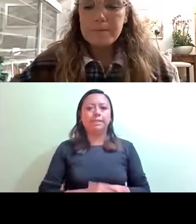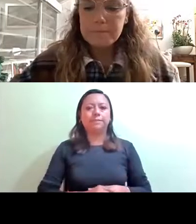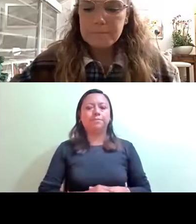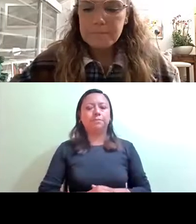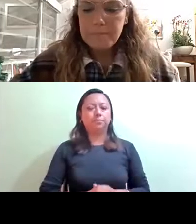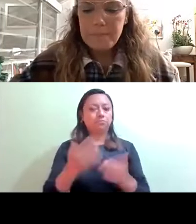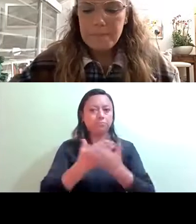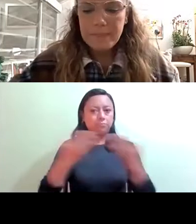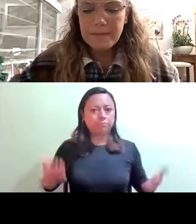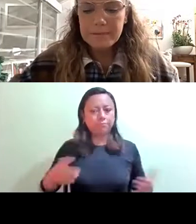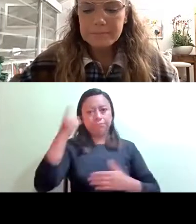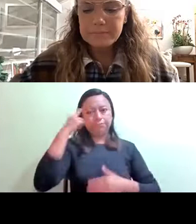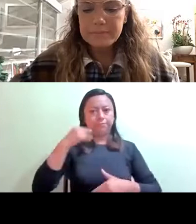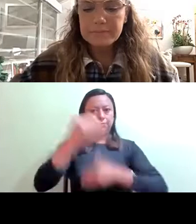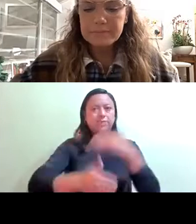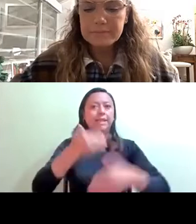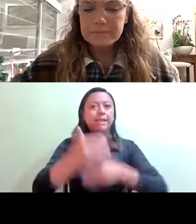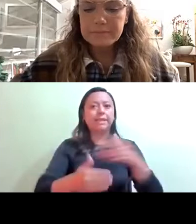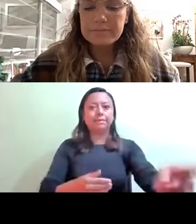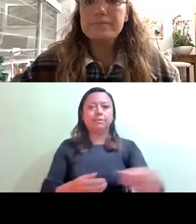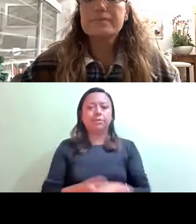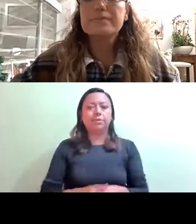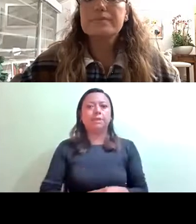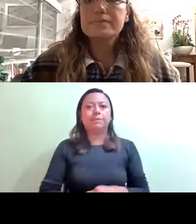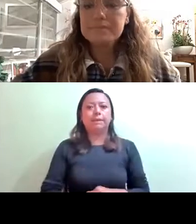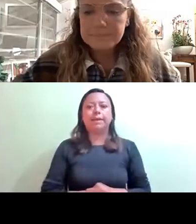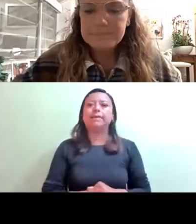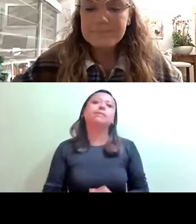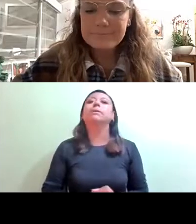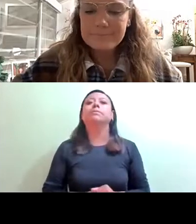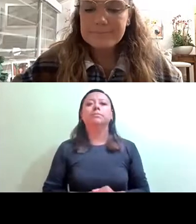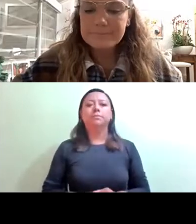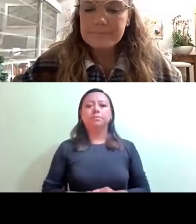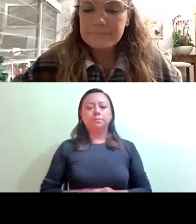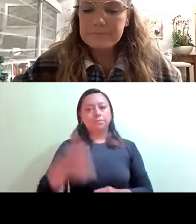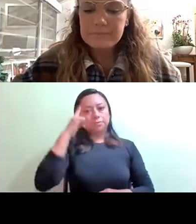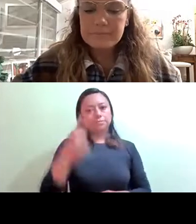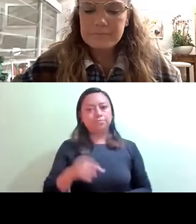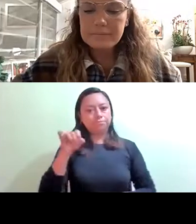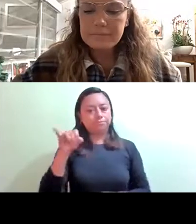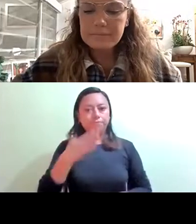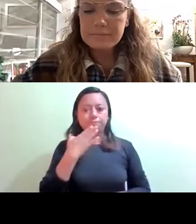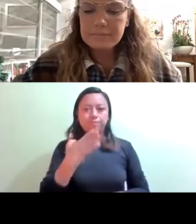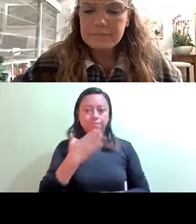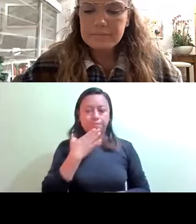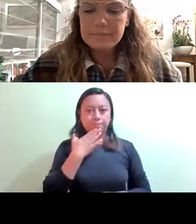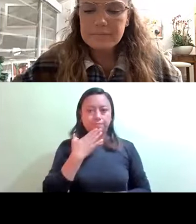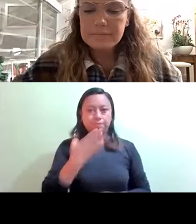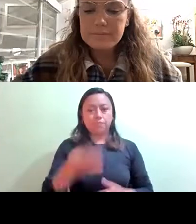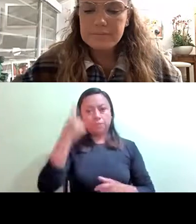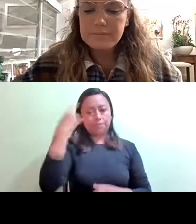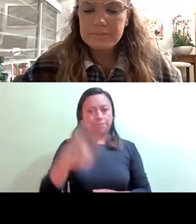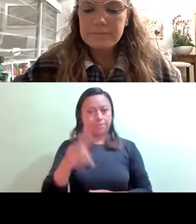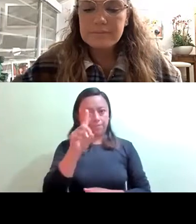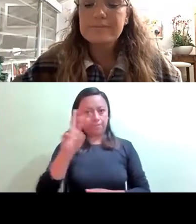yo quiero adelantar mi simpatía y desde luego mi voto favorable para que el doctor